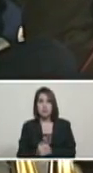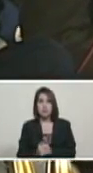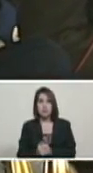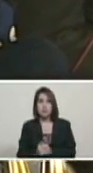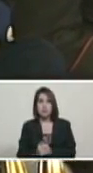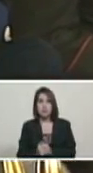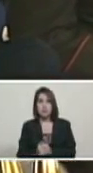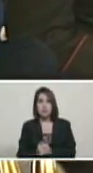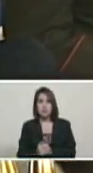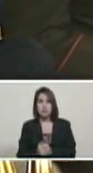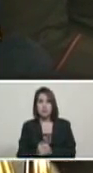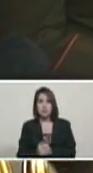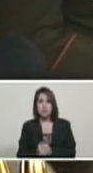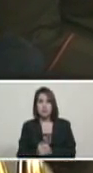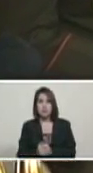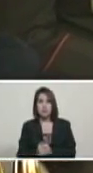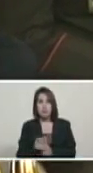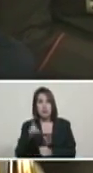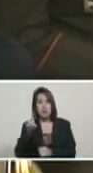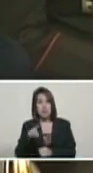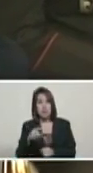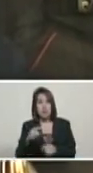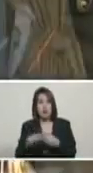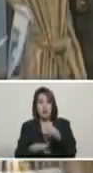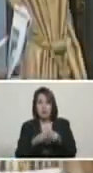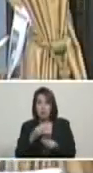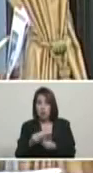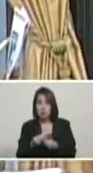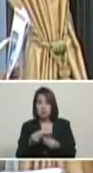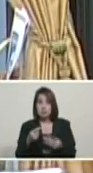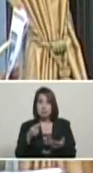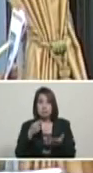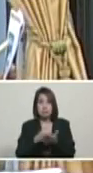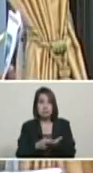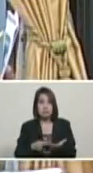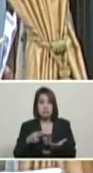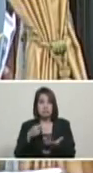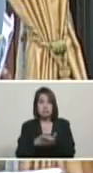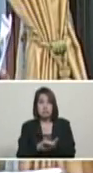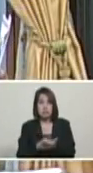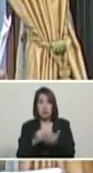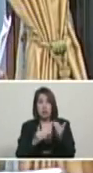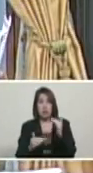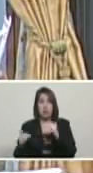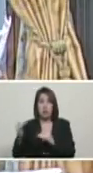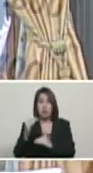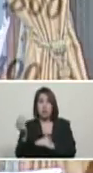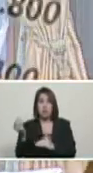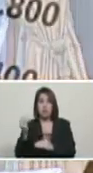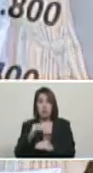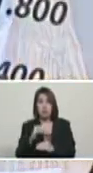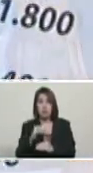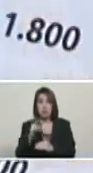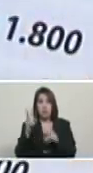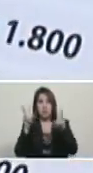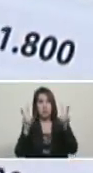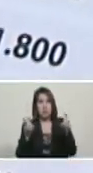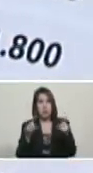hemos también aplicado factor de corrección y vamos a incorporar un nuevo nivel, el nivel